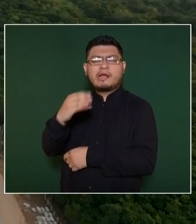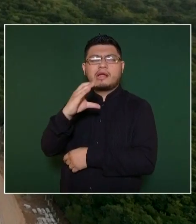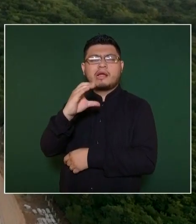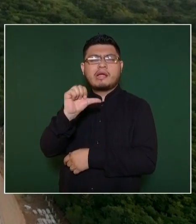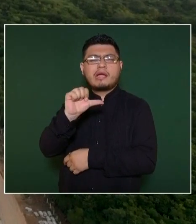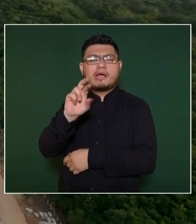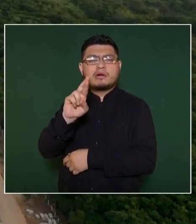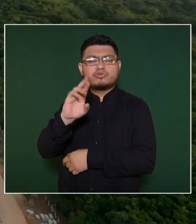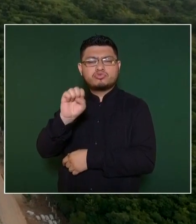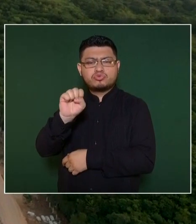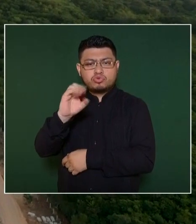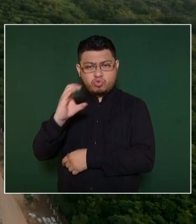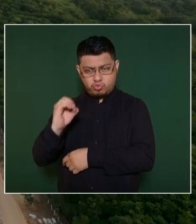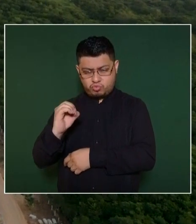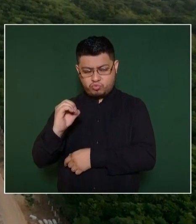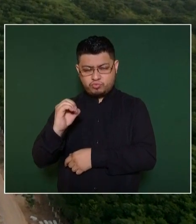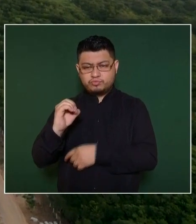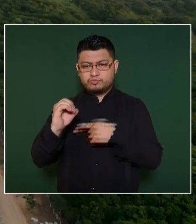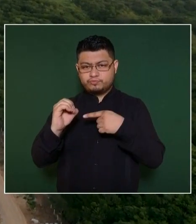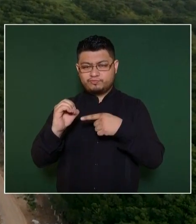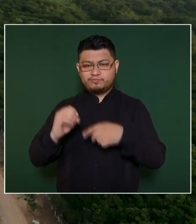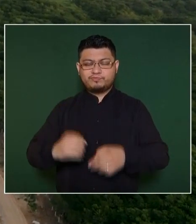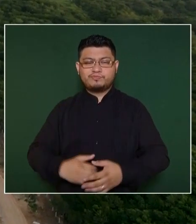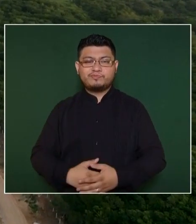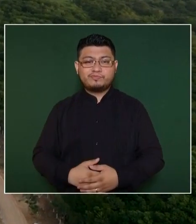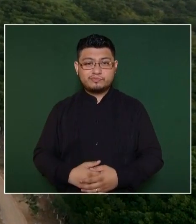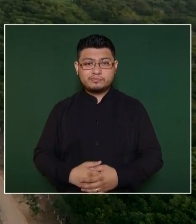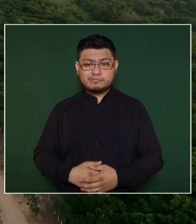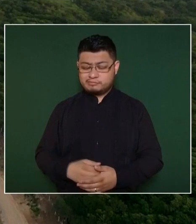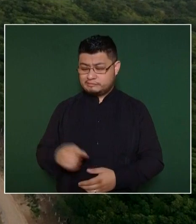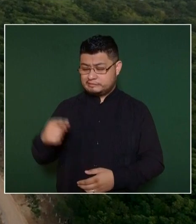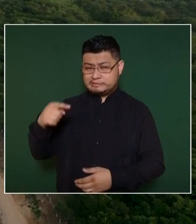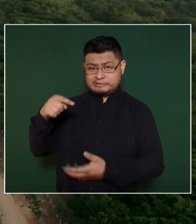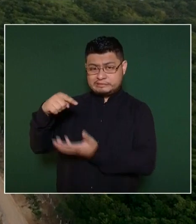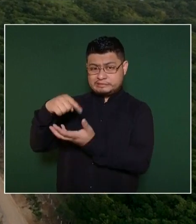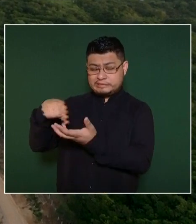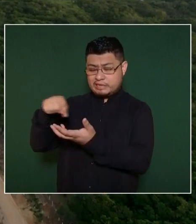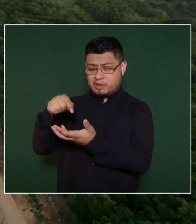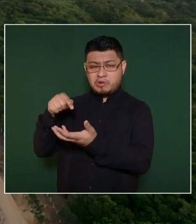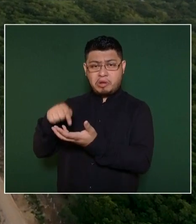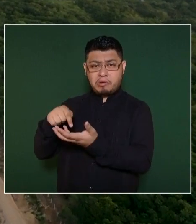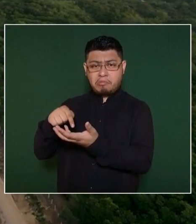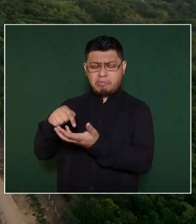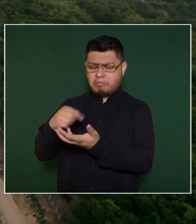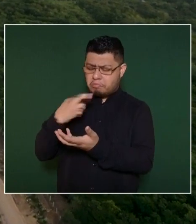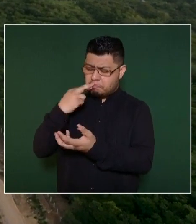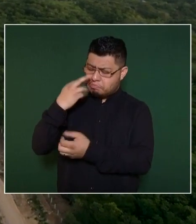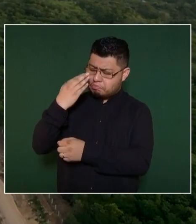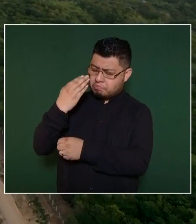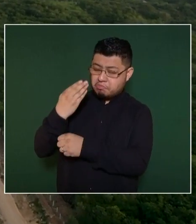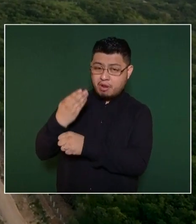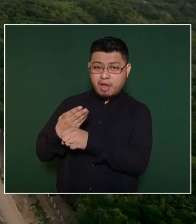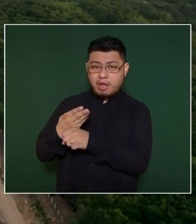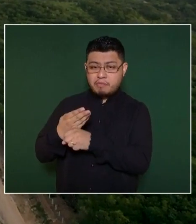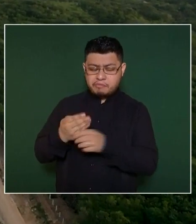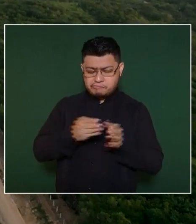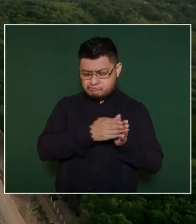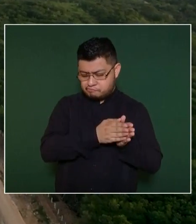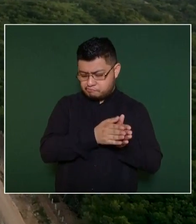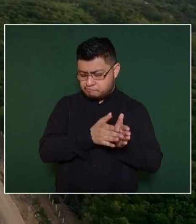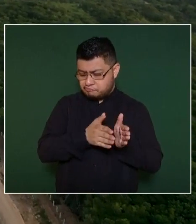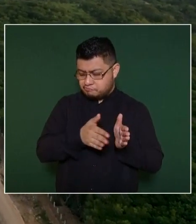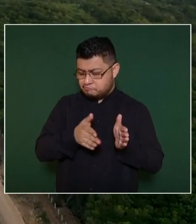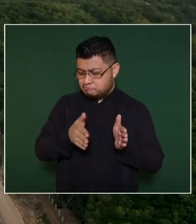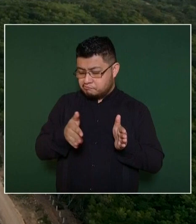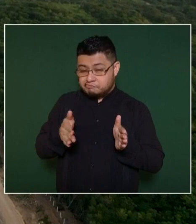logró también en tiempo récord. En esta primera etapa se contemplan 6 estaciones, además